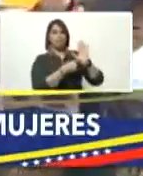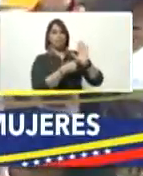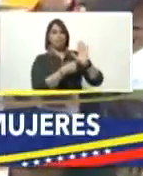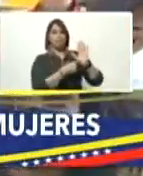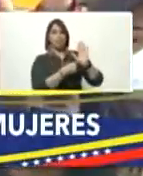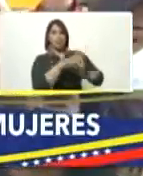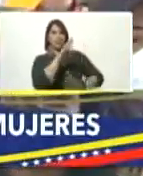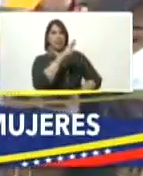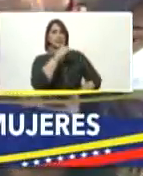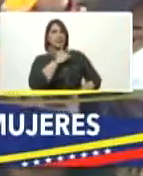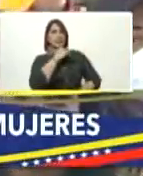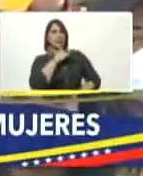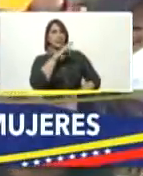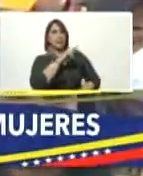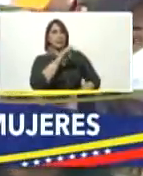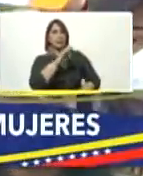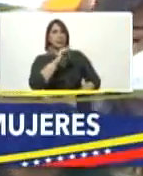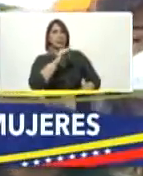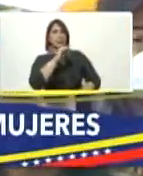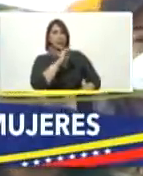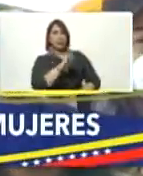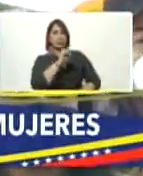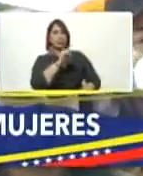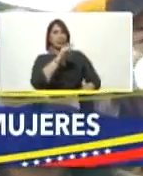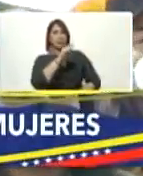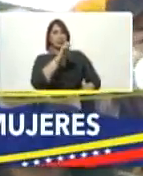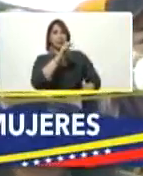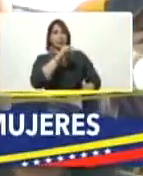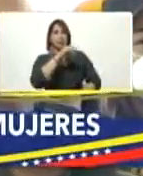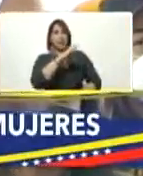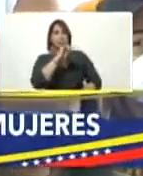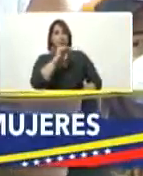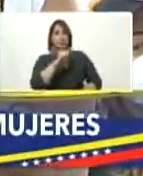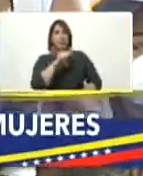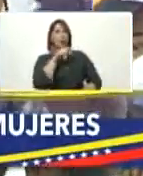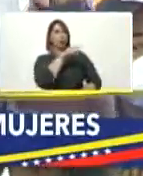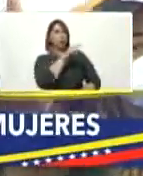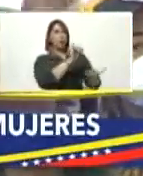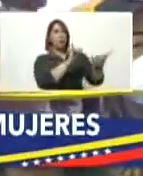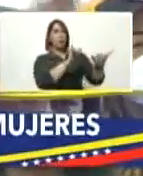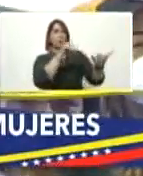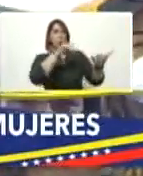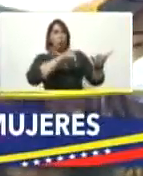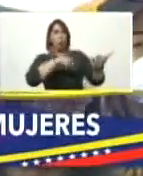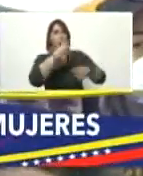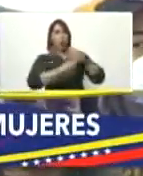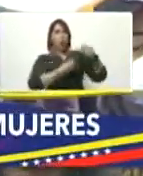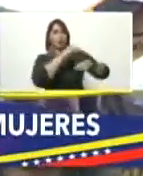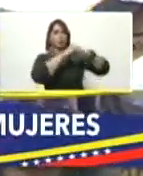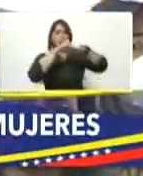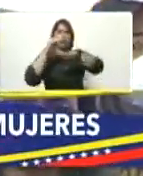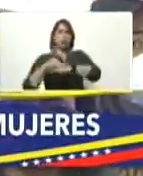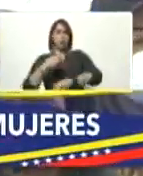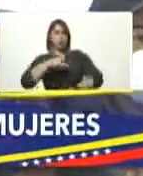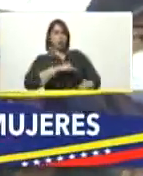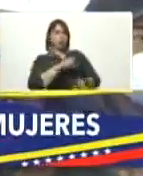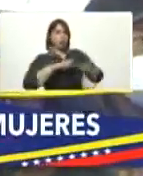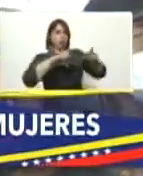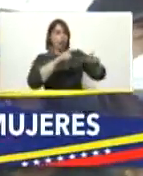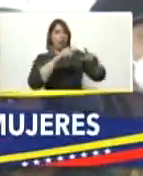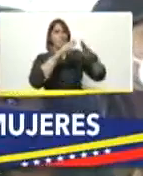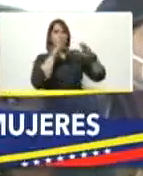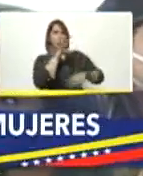R de resistencia a la que usted hoy nos hace el llamado. Nosotras hoy nos encontramos en cada rincón del país con